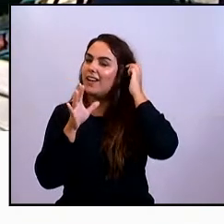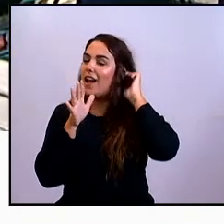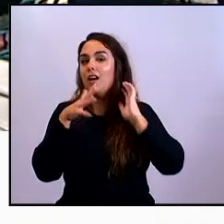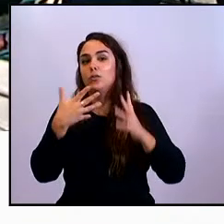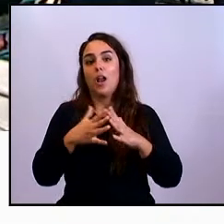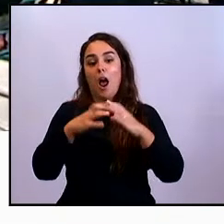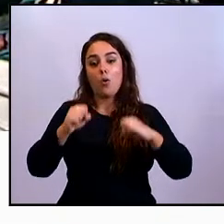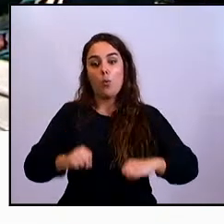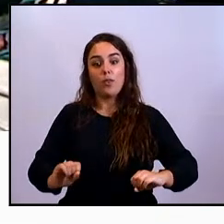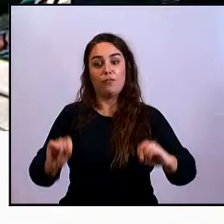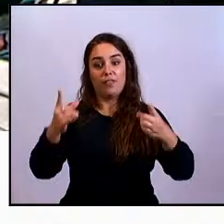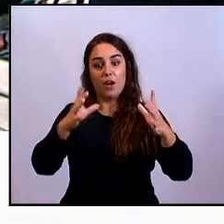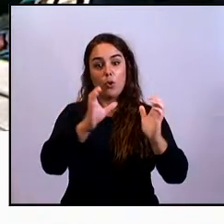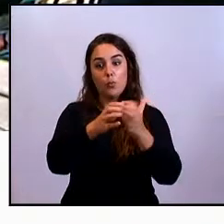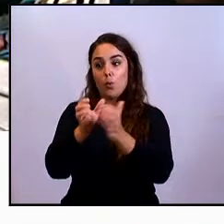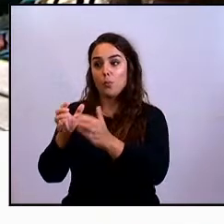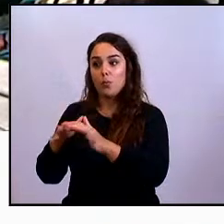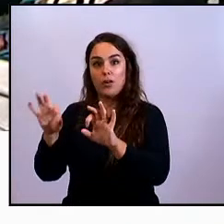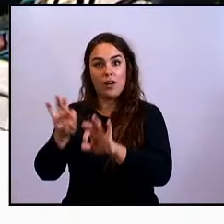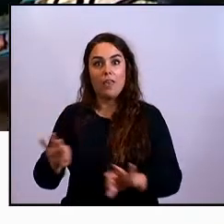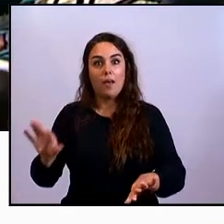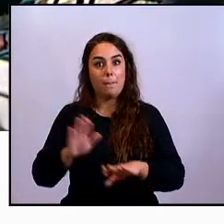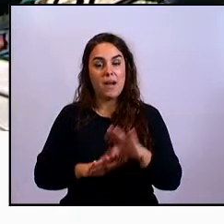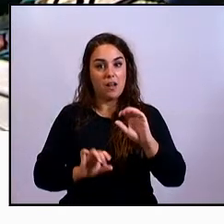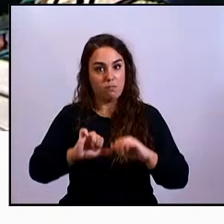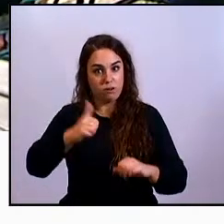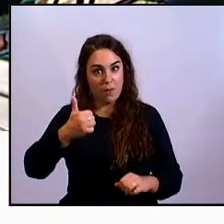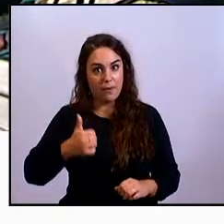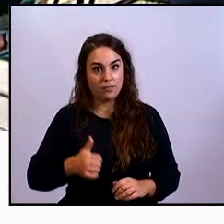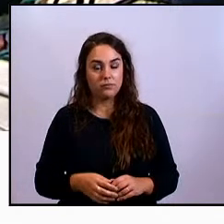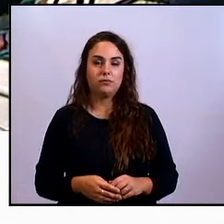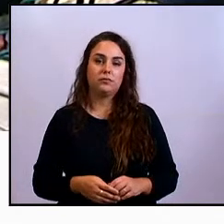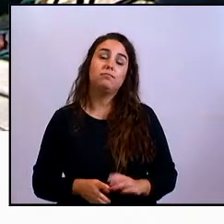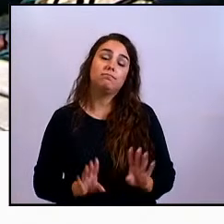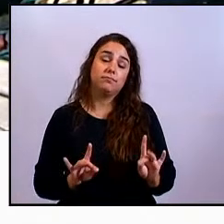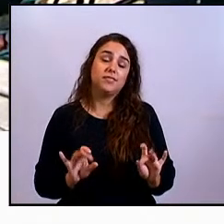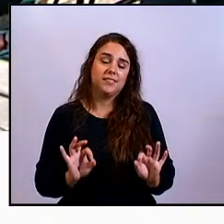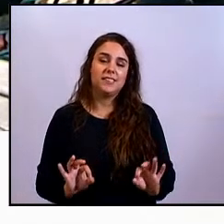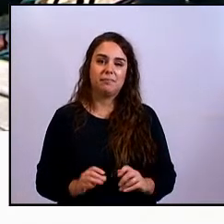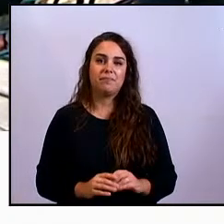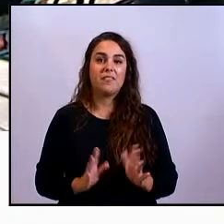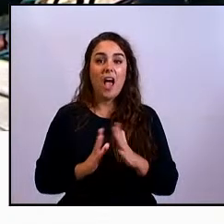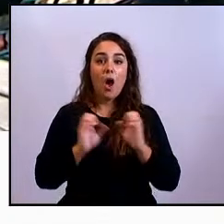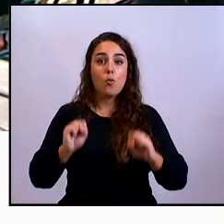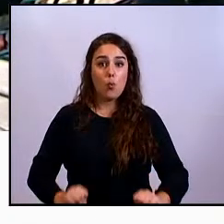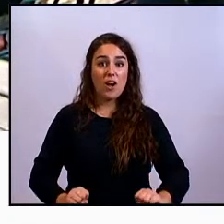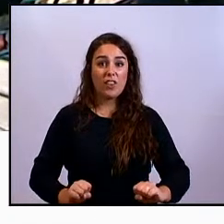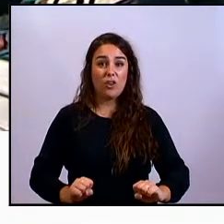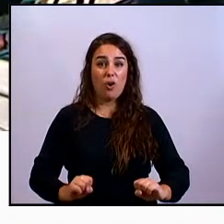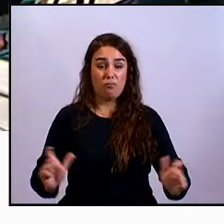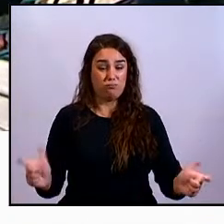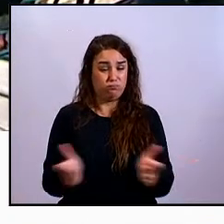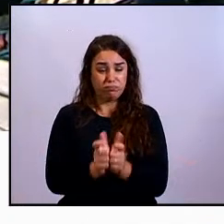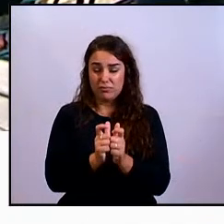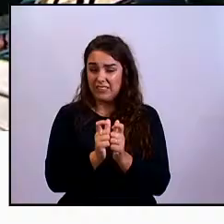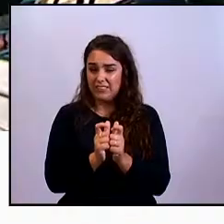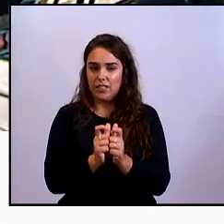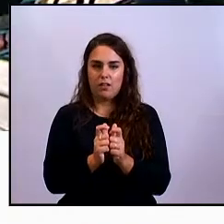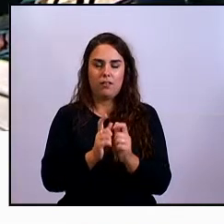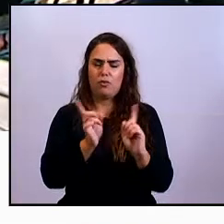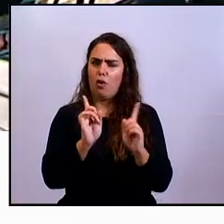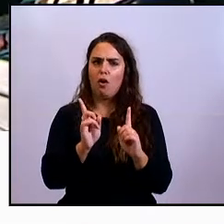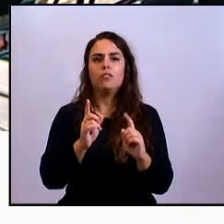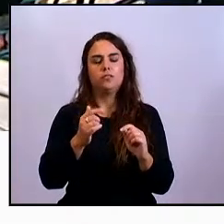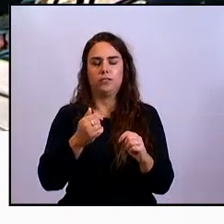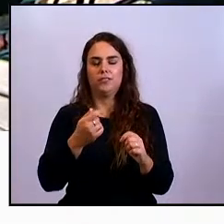acuerdo cerrado con ningún grupo para que estas cuentas salgan adelante. Así es, no hay acuerdo cerrado. Sí que hemos